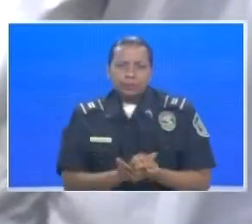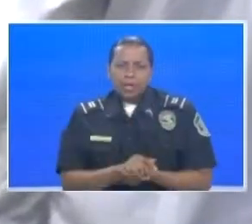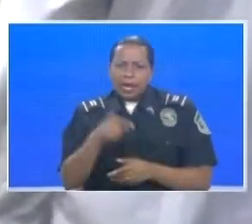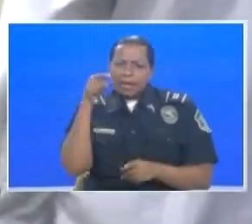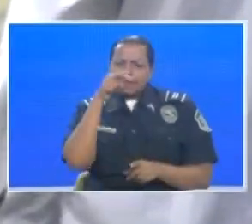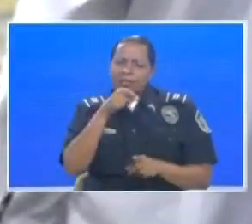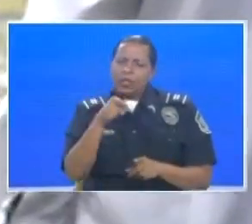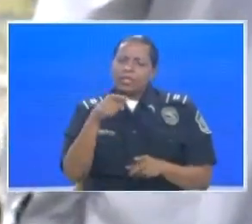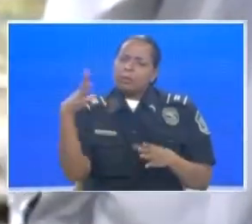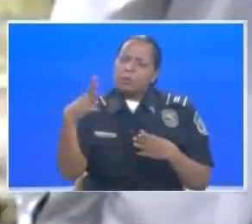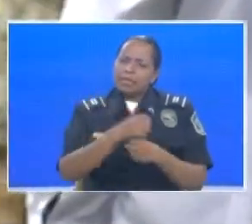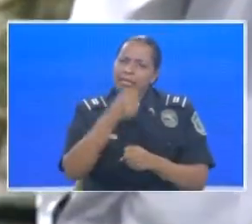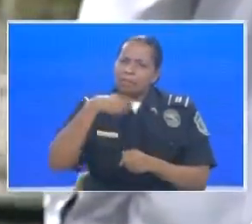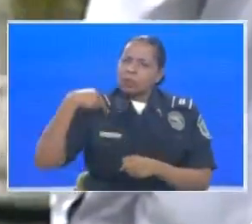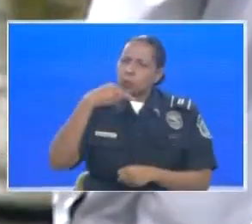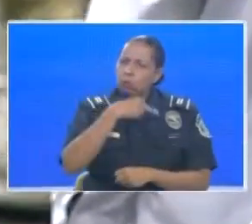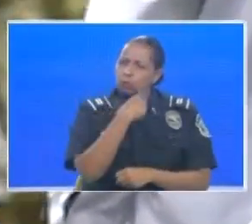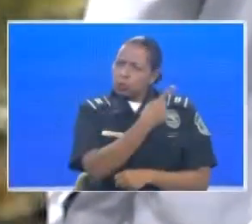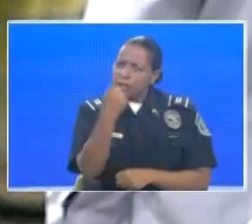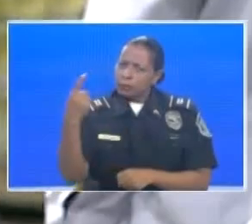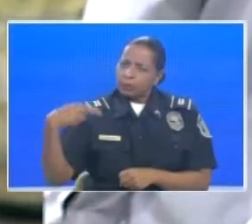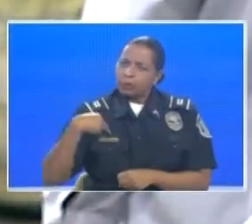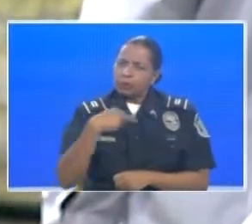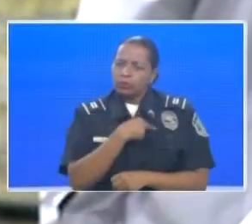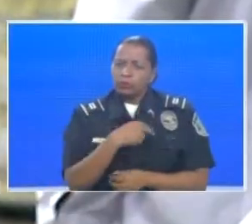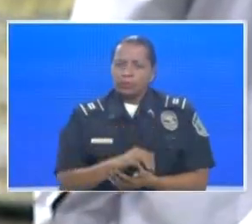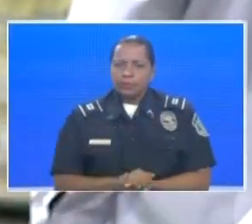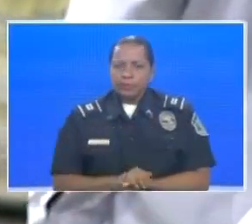Eso es lo que tenemos que hacer nosotros.